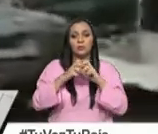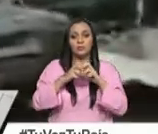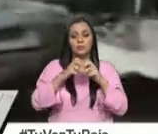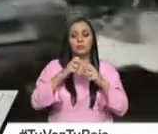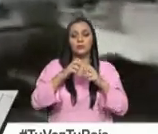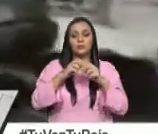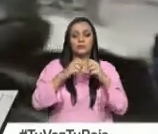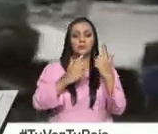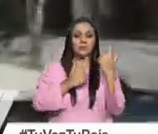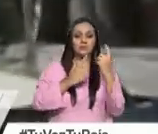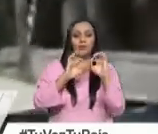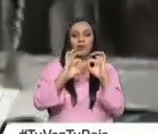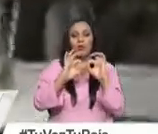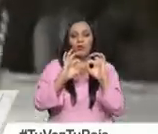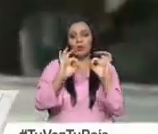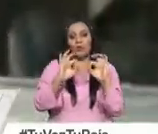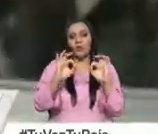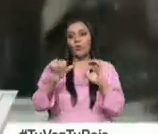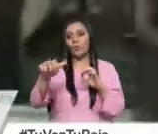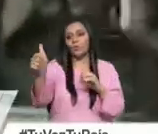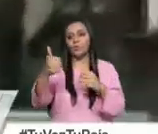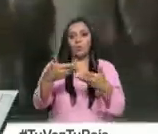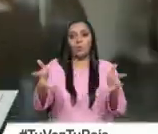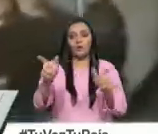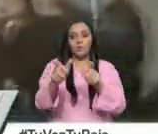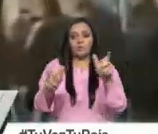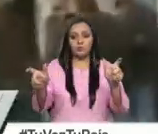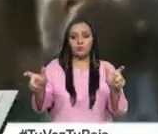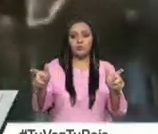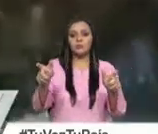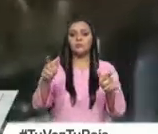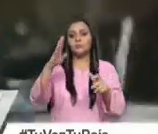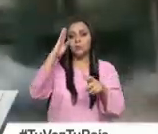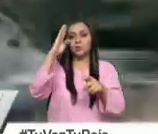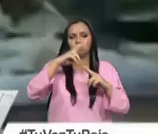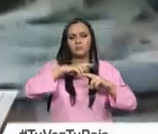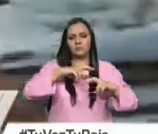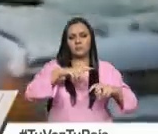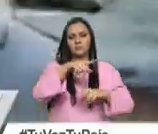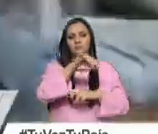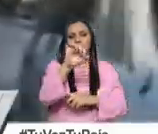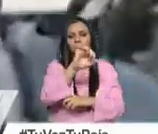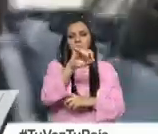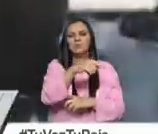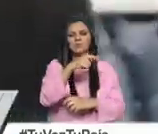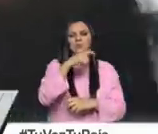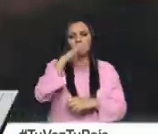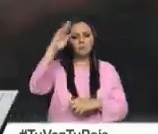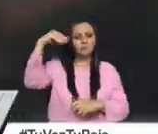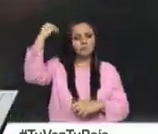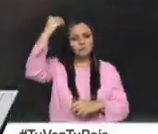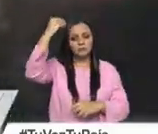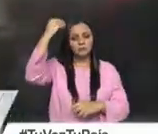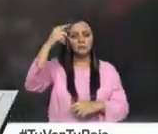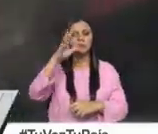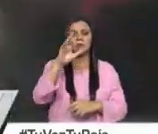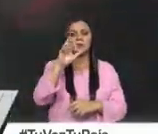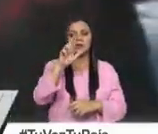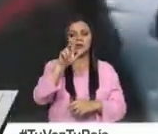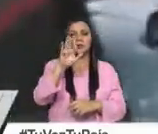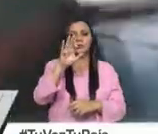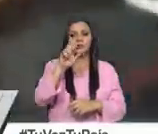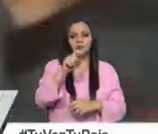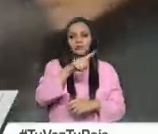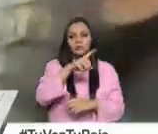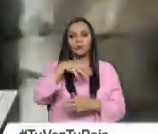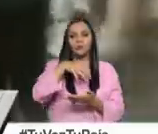soldados. La televisión estatal reportó que el auto con explosivos era conducido por un kamikaze. Junto a Tartus, esta ciudad de la